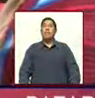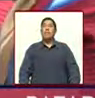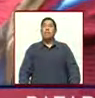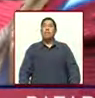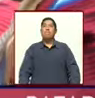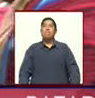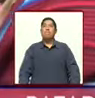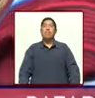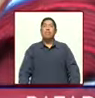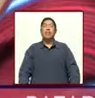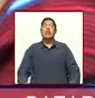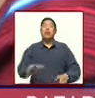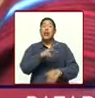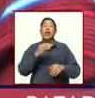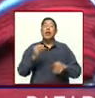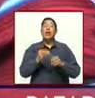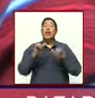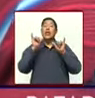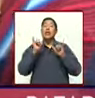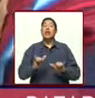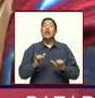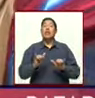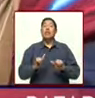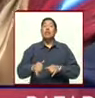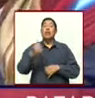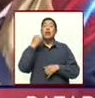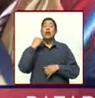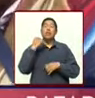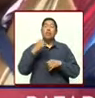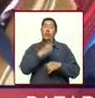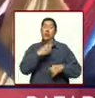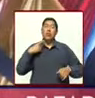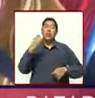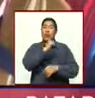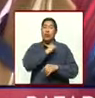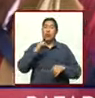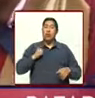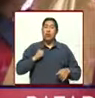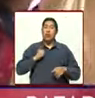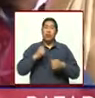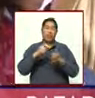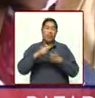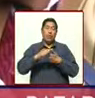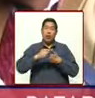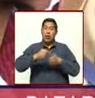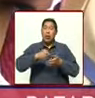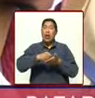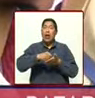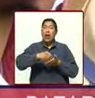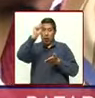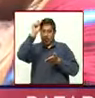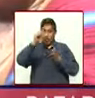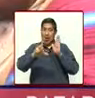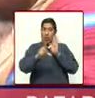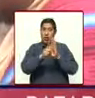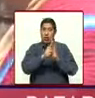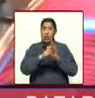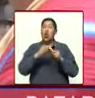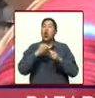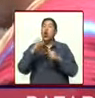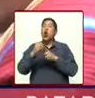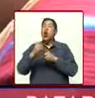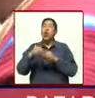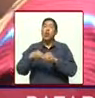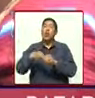Y a los congresistas les queda dos caminos: aprobar esas leyes o